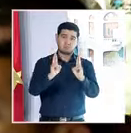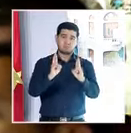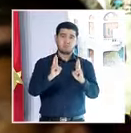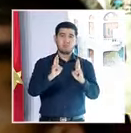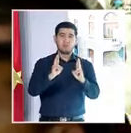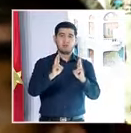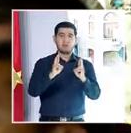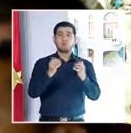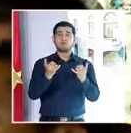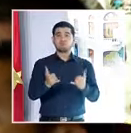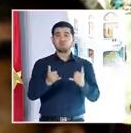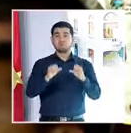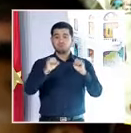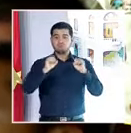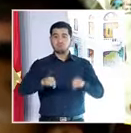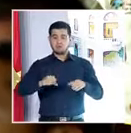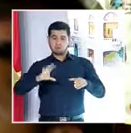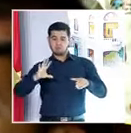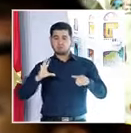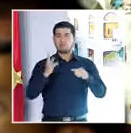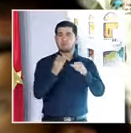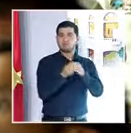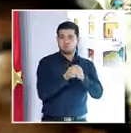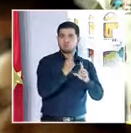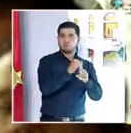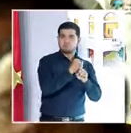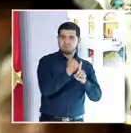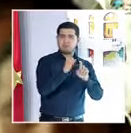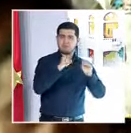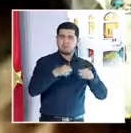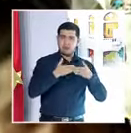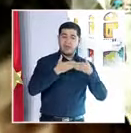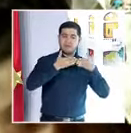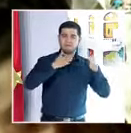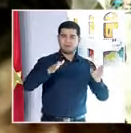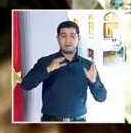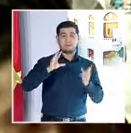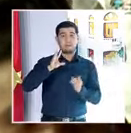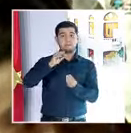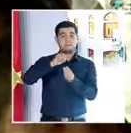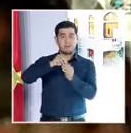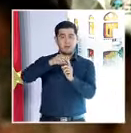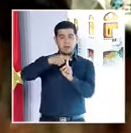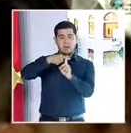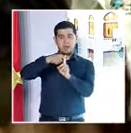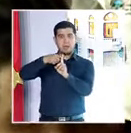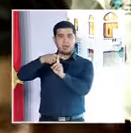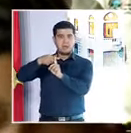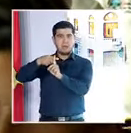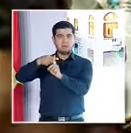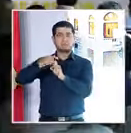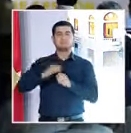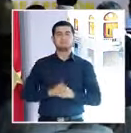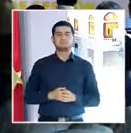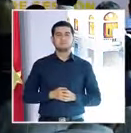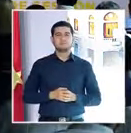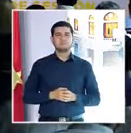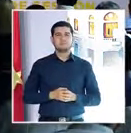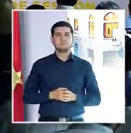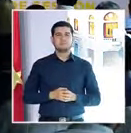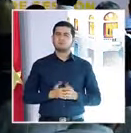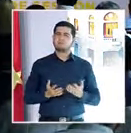de inclusión social y de oportunidades para nuestros jóvenes. Los programas sociales